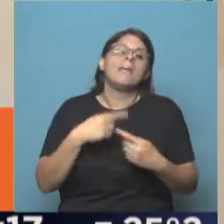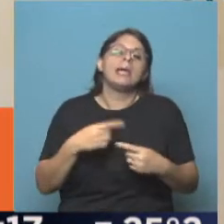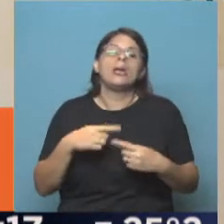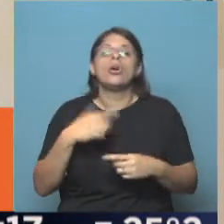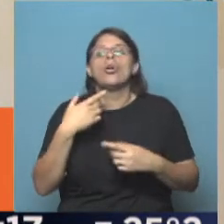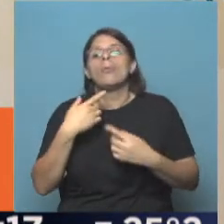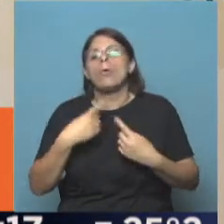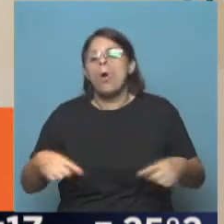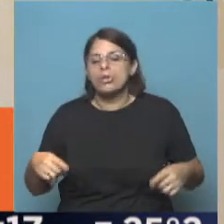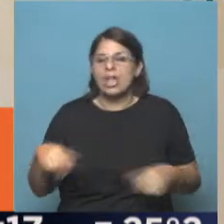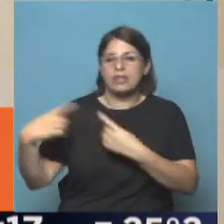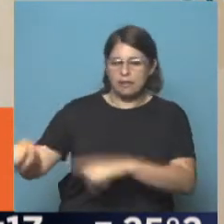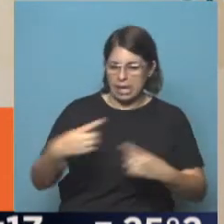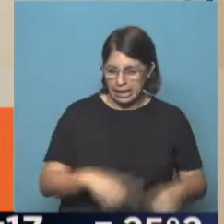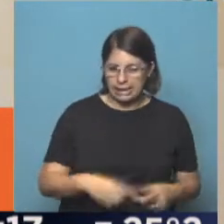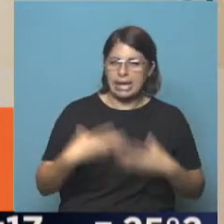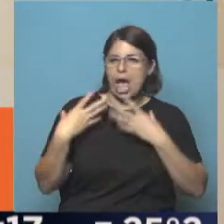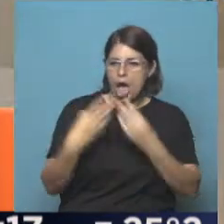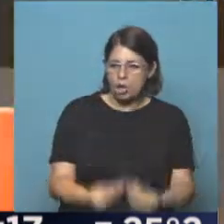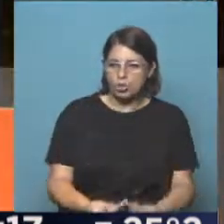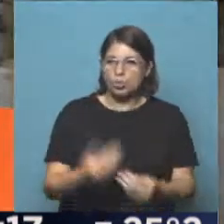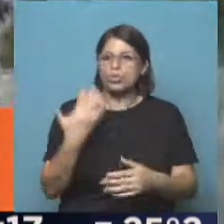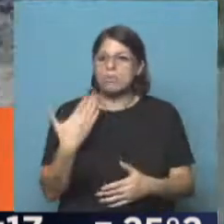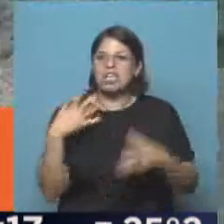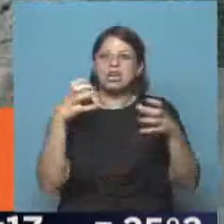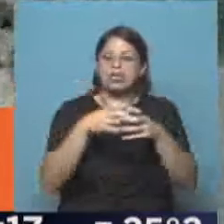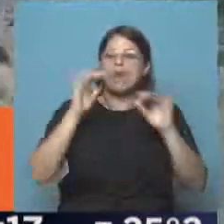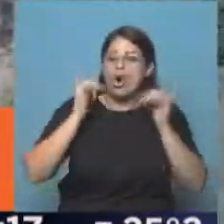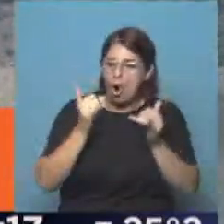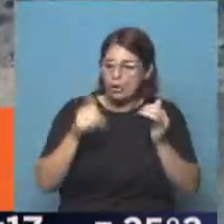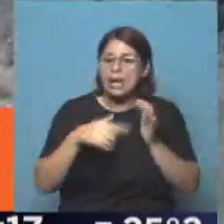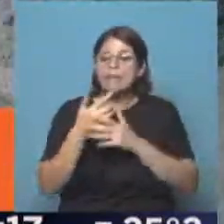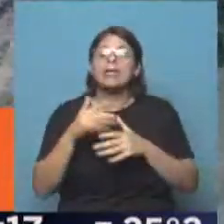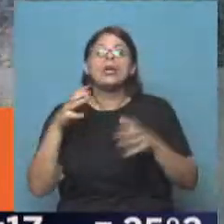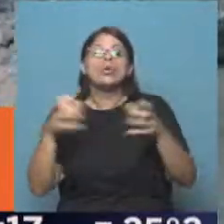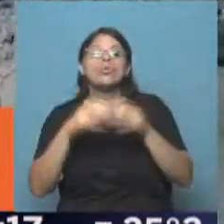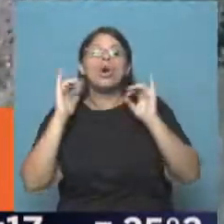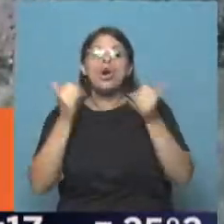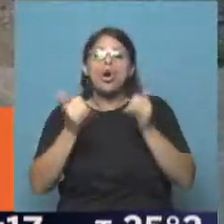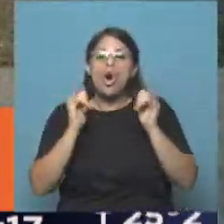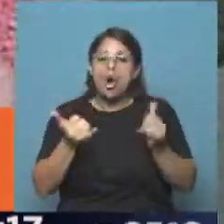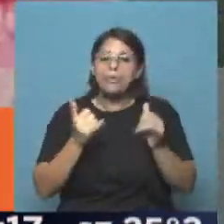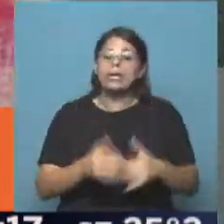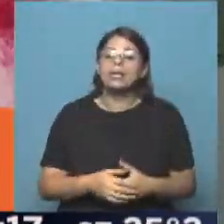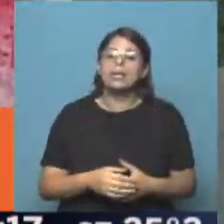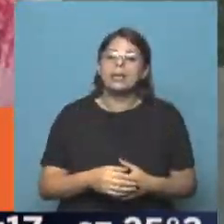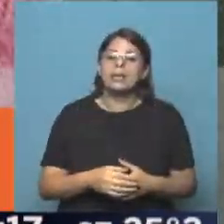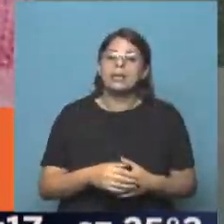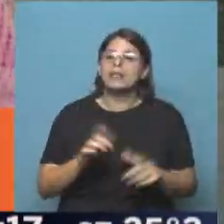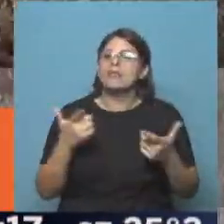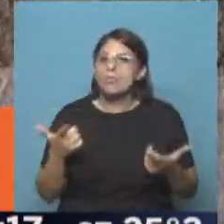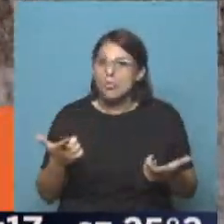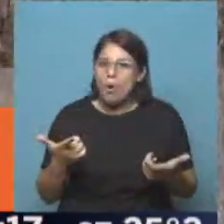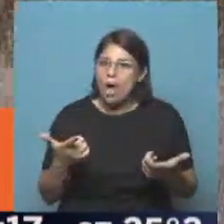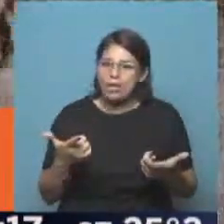renovados y con toda la asistencia que pueden tener un grupo de jóvenes, pero un grupo de jóvenes absolutamente desprovistos